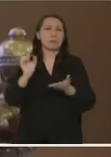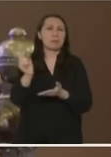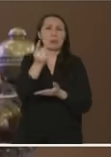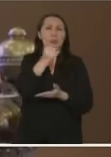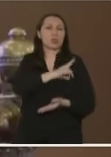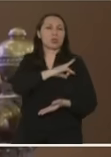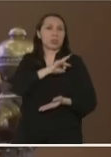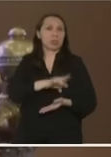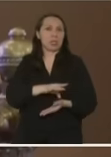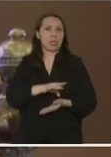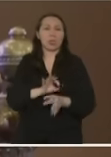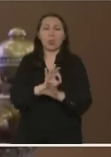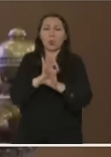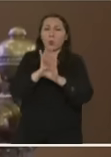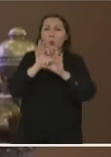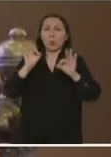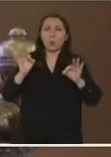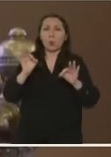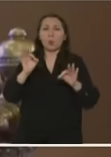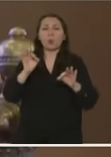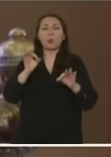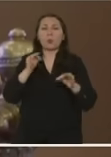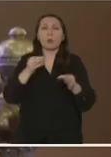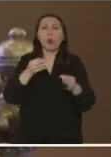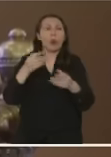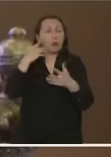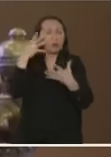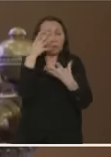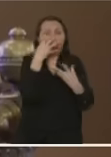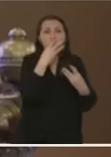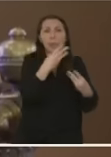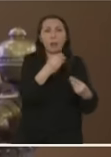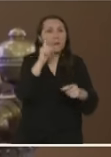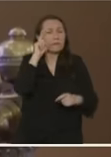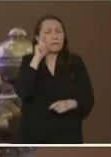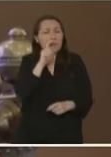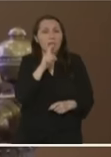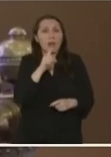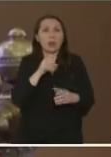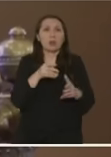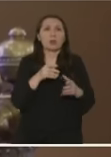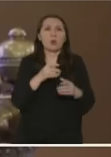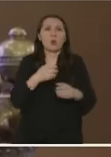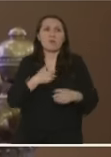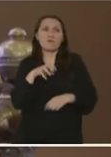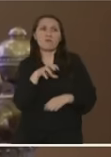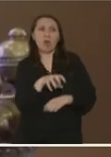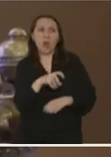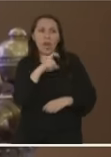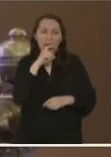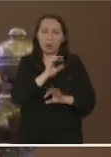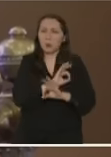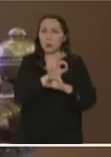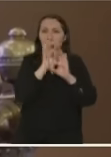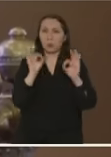delante, que nunca se dejó llevar por el fanatismo ni el rencor.